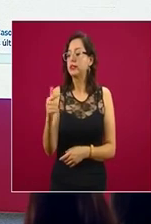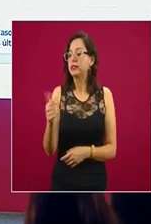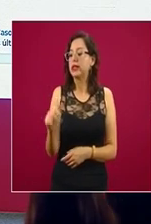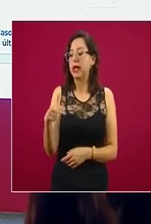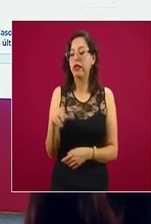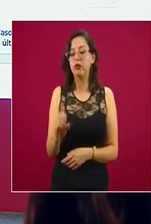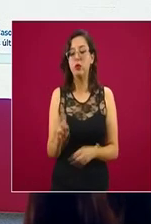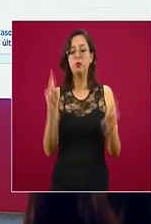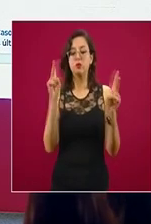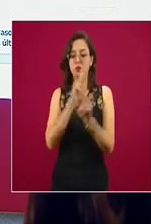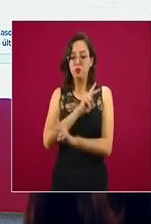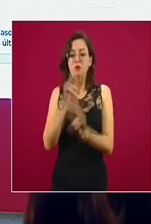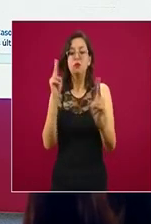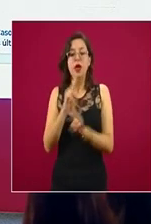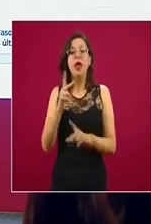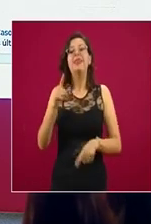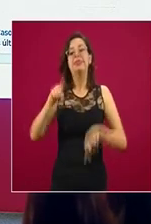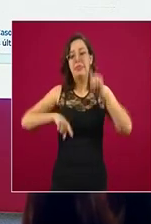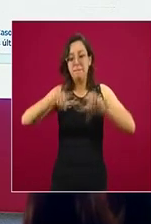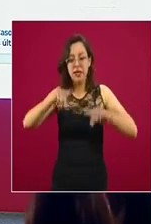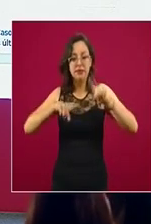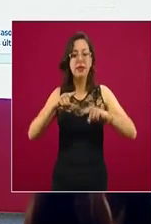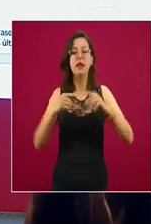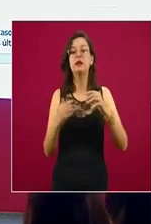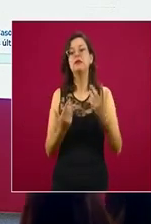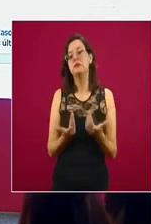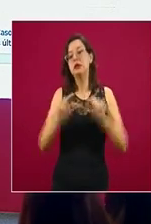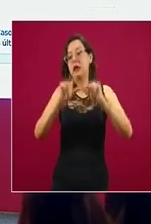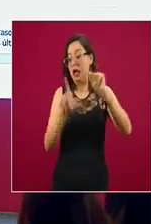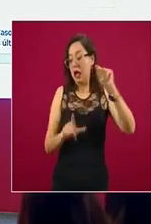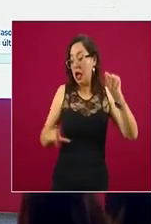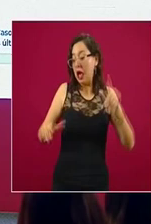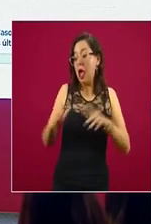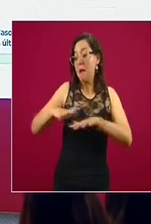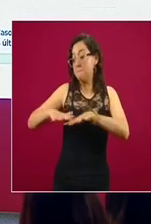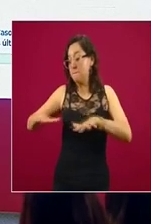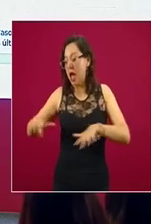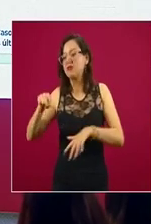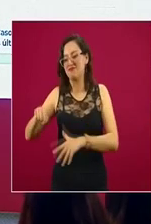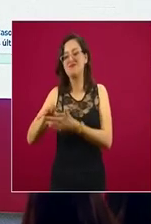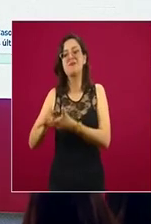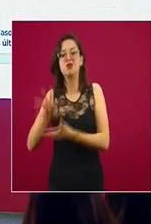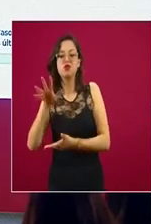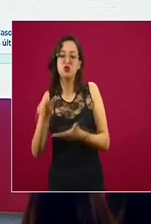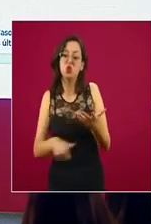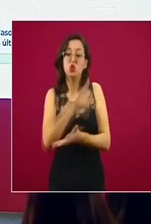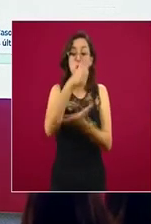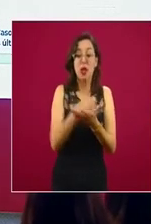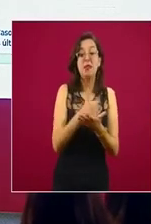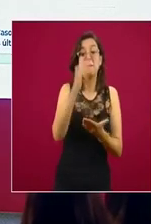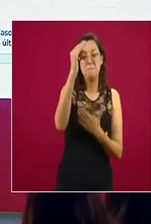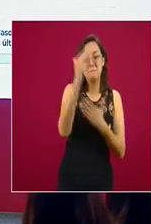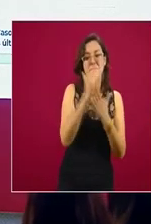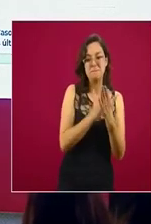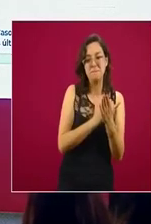altitud en la que se habita, es mayor a nivel del mar, llegando casi al 100%, y es menor en ciudades como la Ciudad de México, que